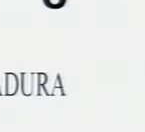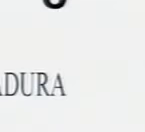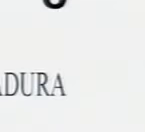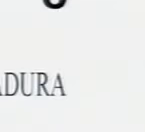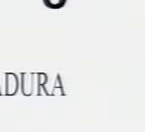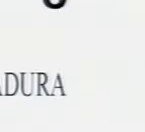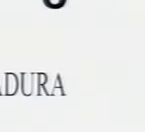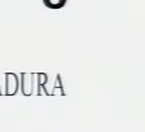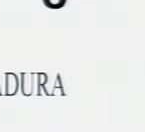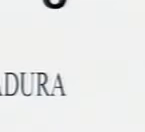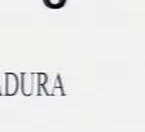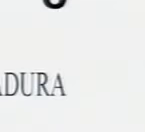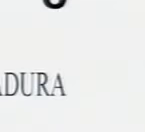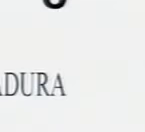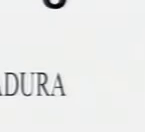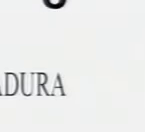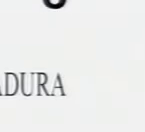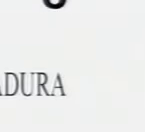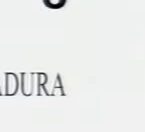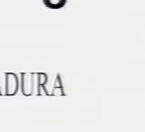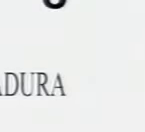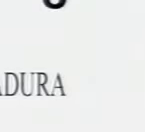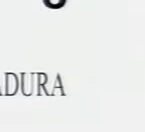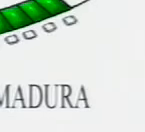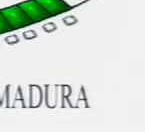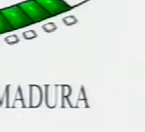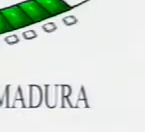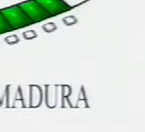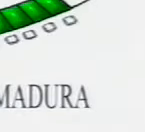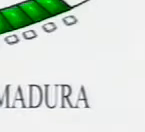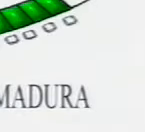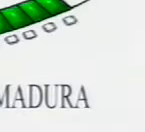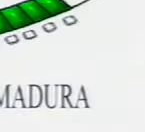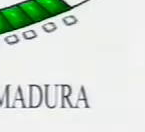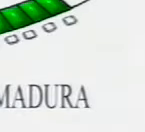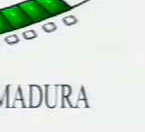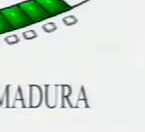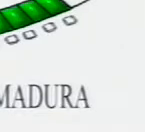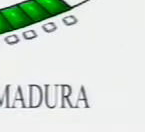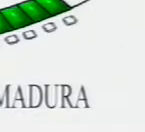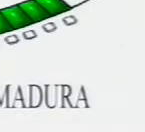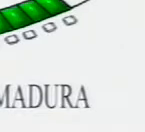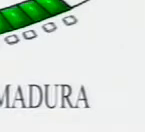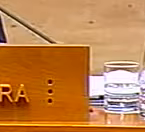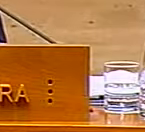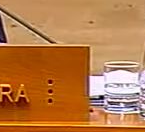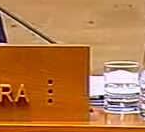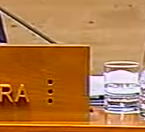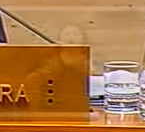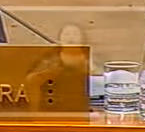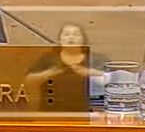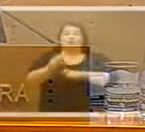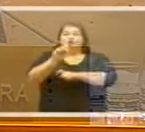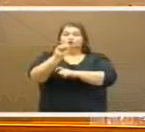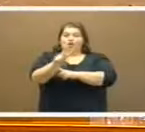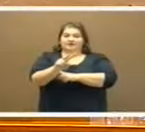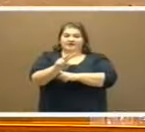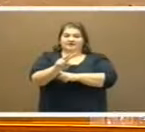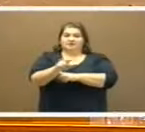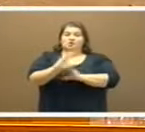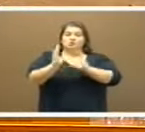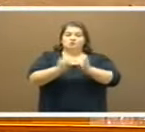la Cámara, quedan aprobados este conjunto de tres enmiendas. Enmiendas reservadas a continuación, señorías, para esta sección 12